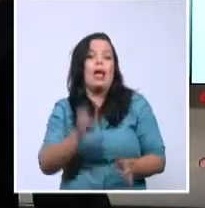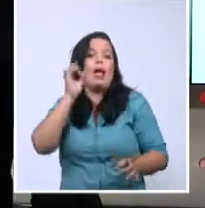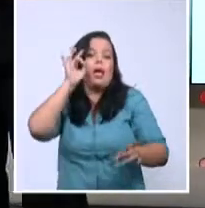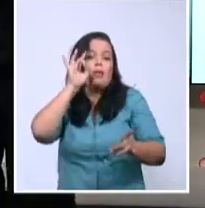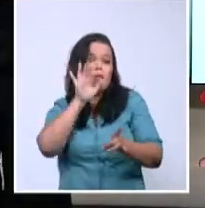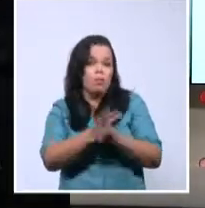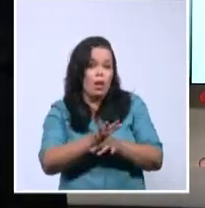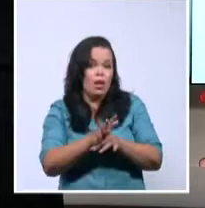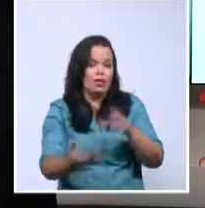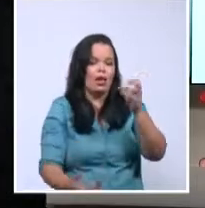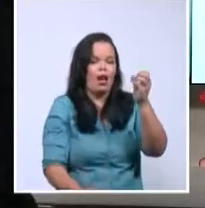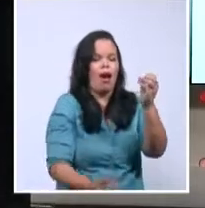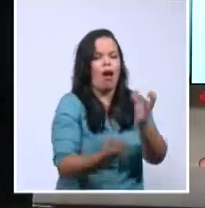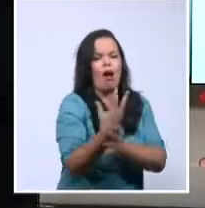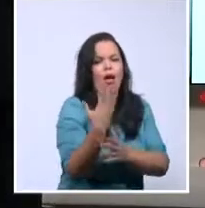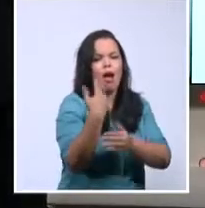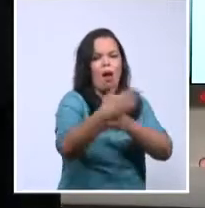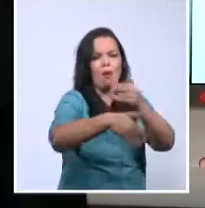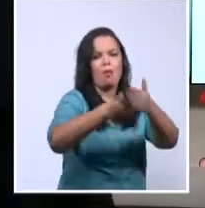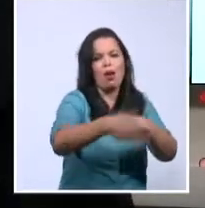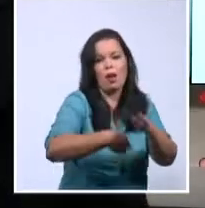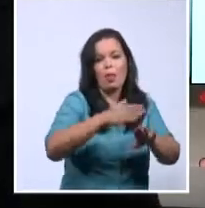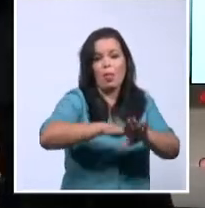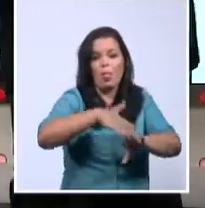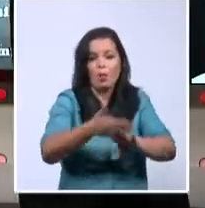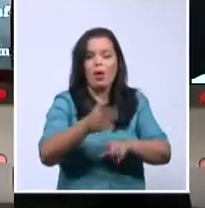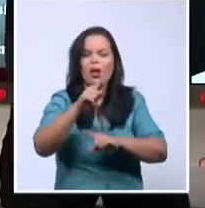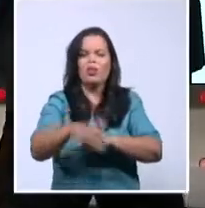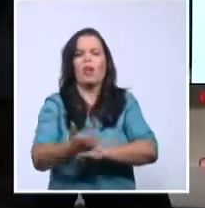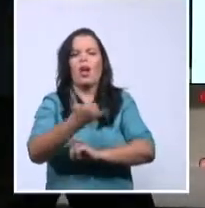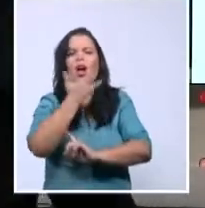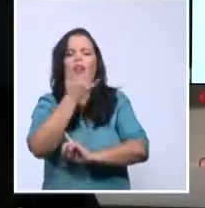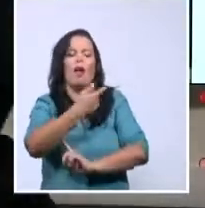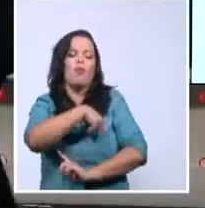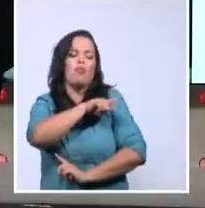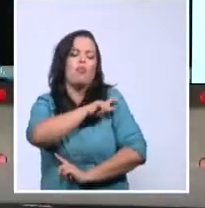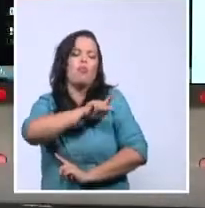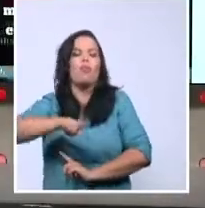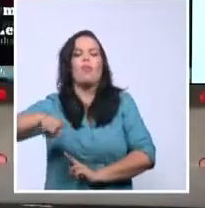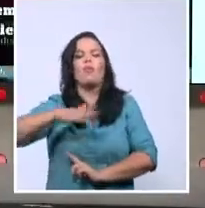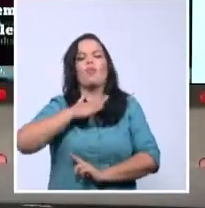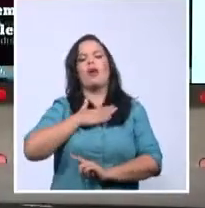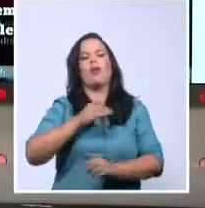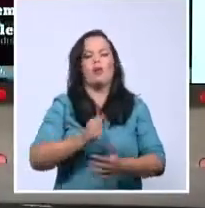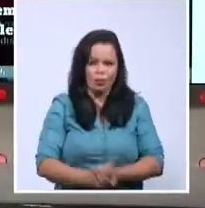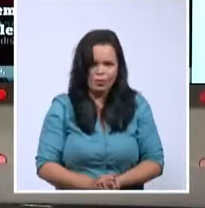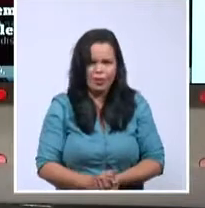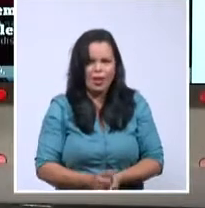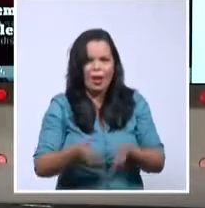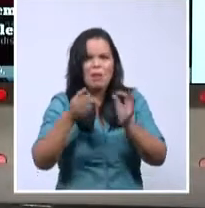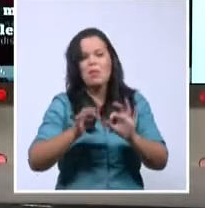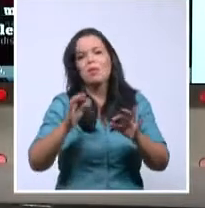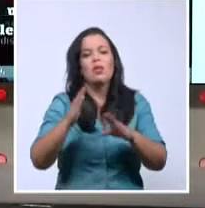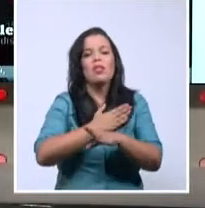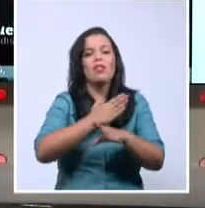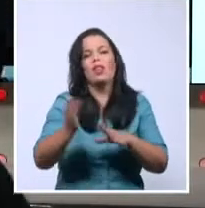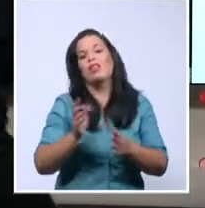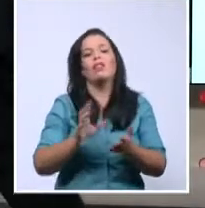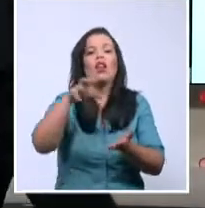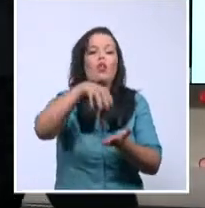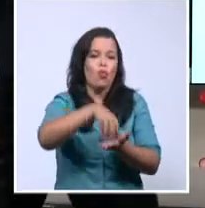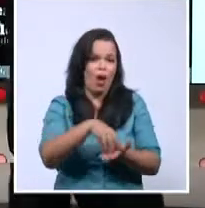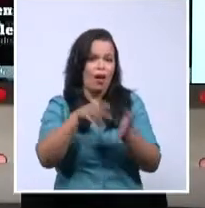más sufrimiento para nuestros pueblos. Desde medios privados digitales y desde laboratorios de intoxicación de la ultraderecha